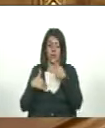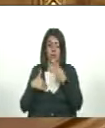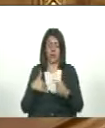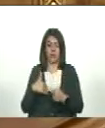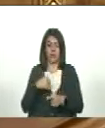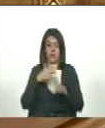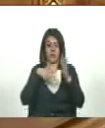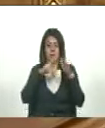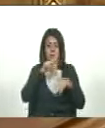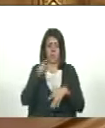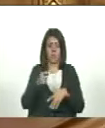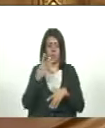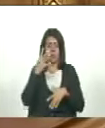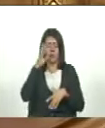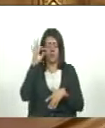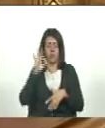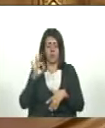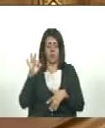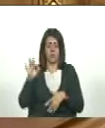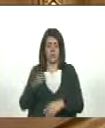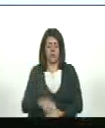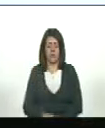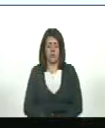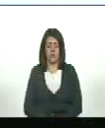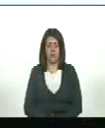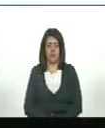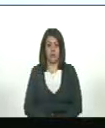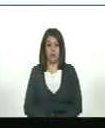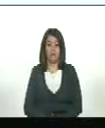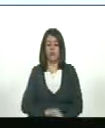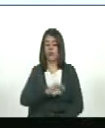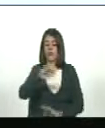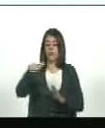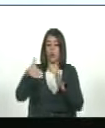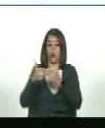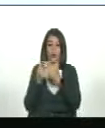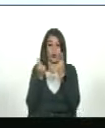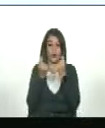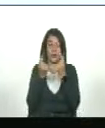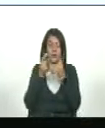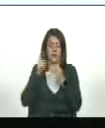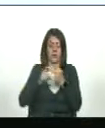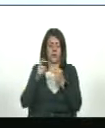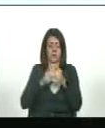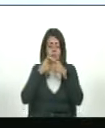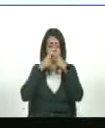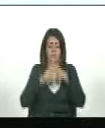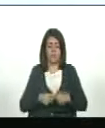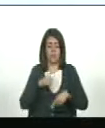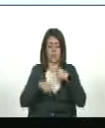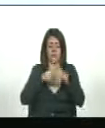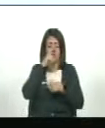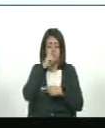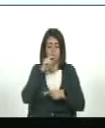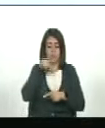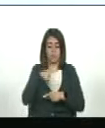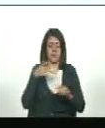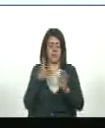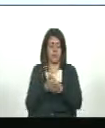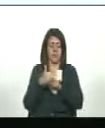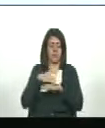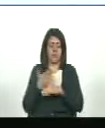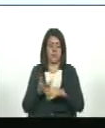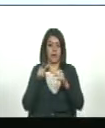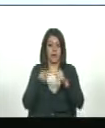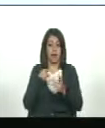que el 13,4% del universo de los recursos que se requieren para el presupuesto del próximo año se van a obtener